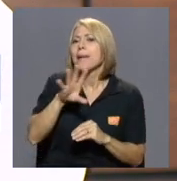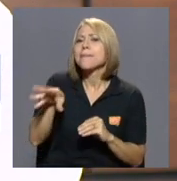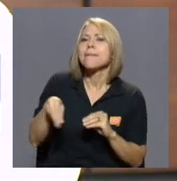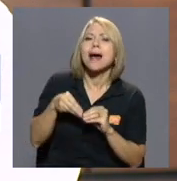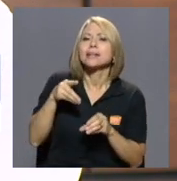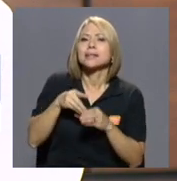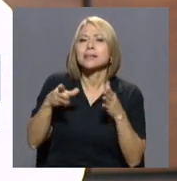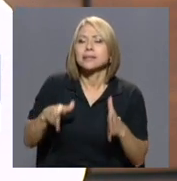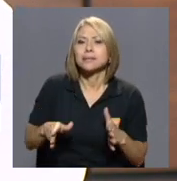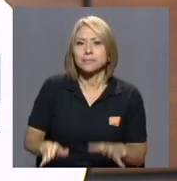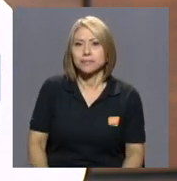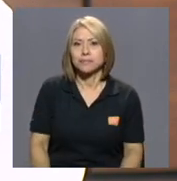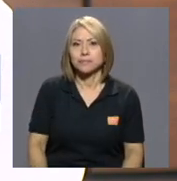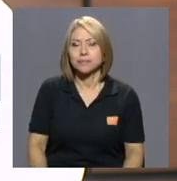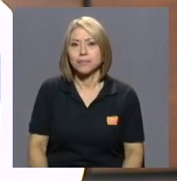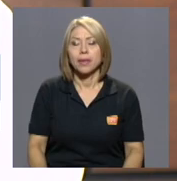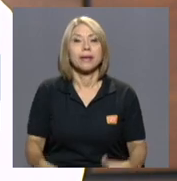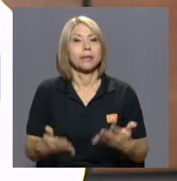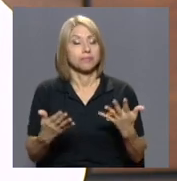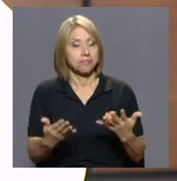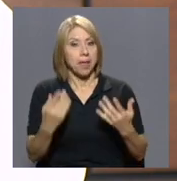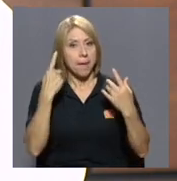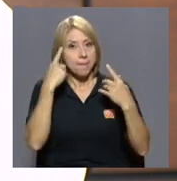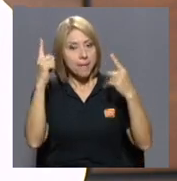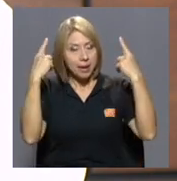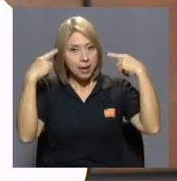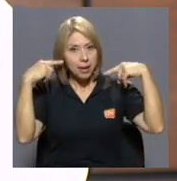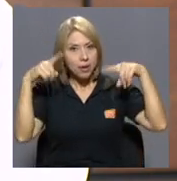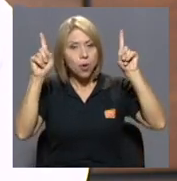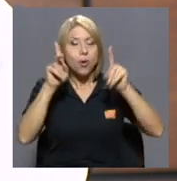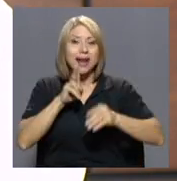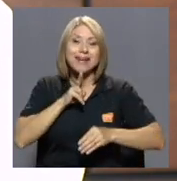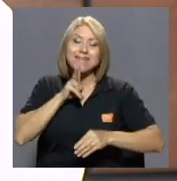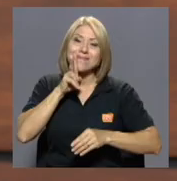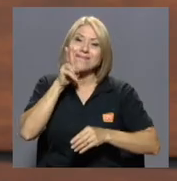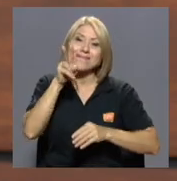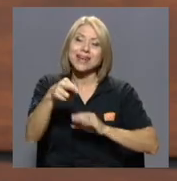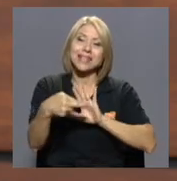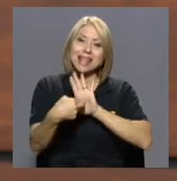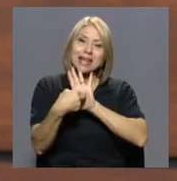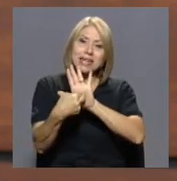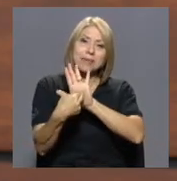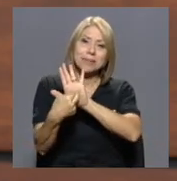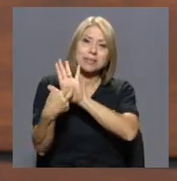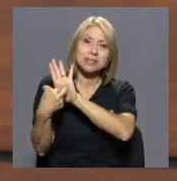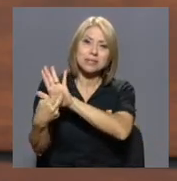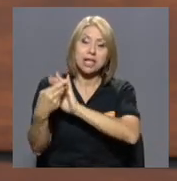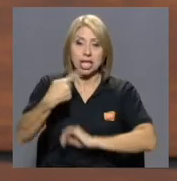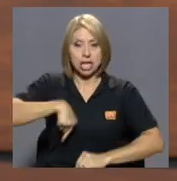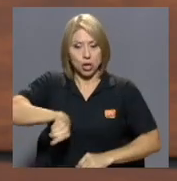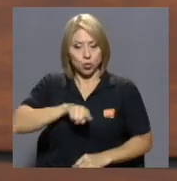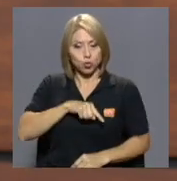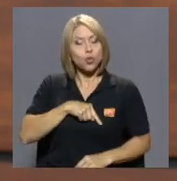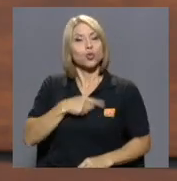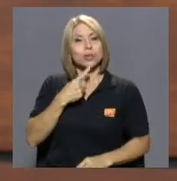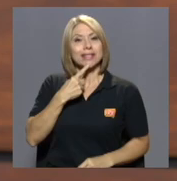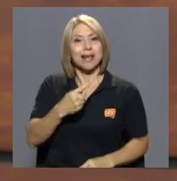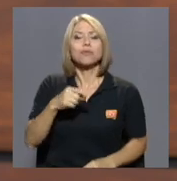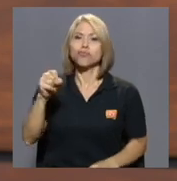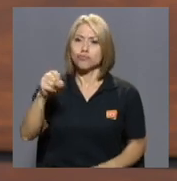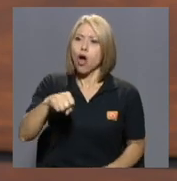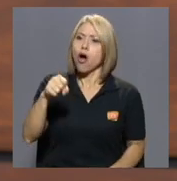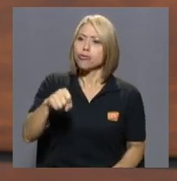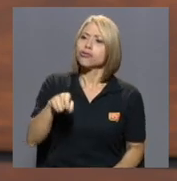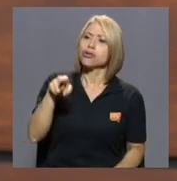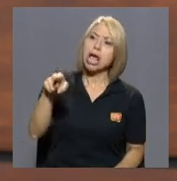Bueno, entonces, para lograr la verdadera representatividad y que nosotros los ciudadanos digamos, sí, ahí